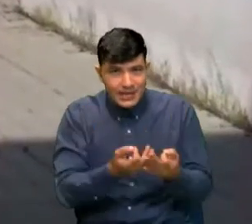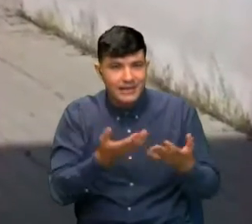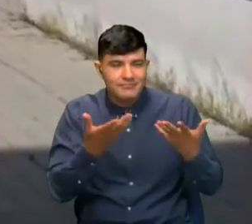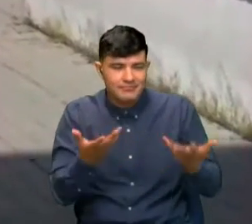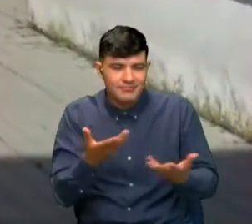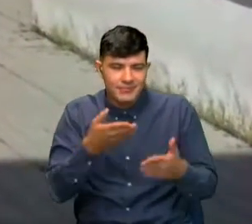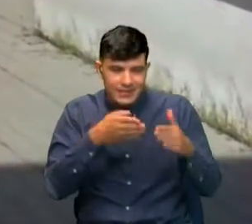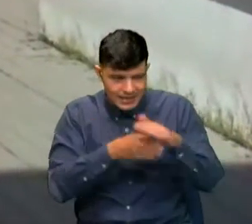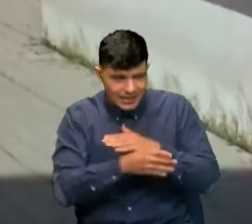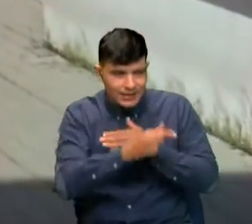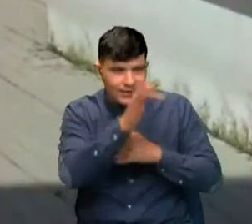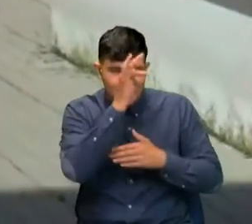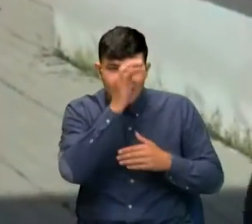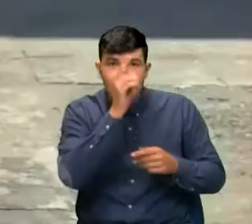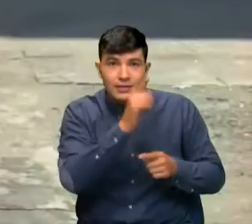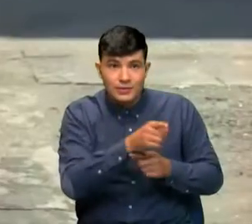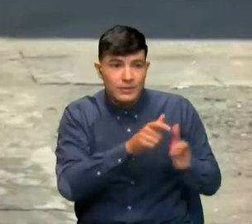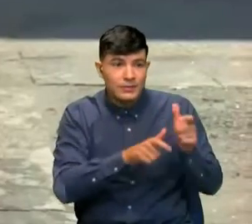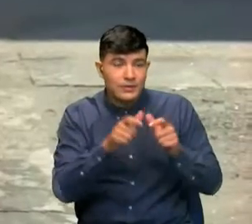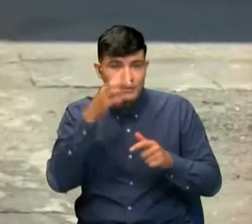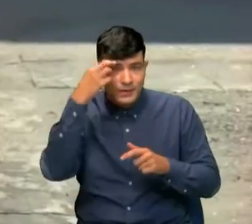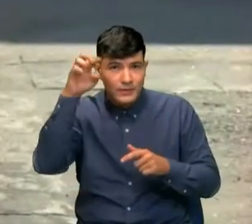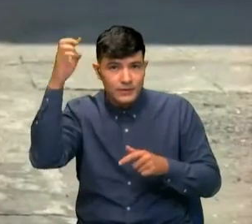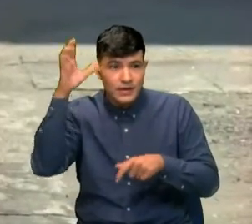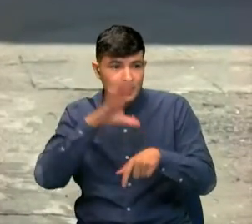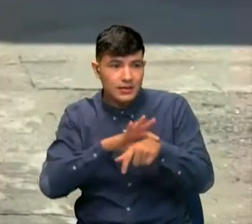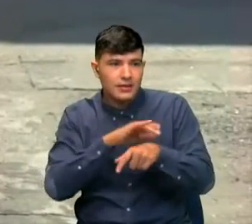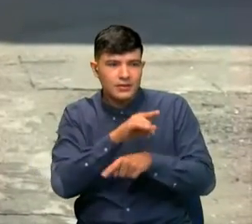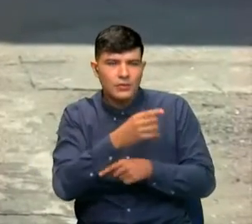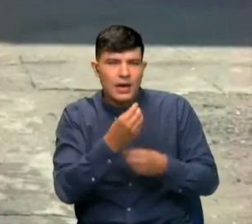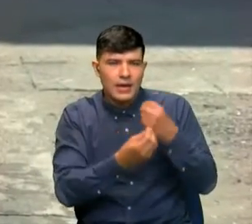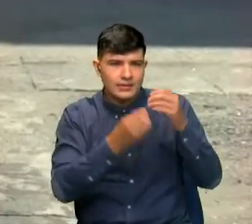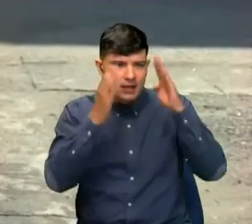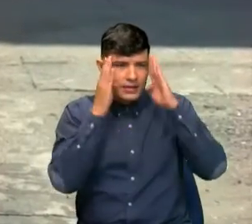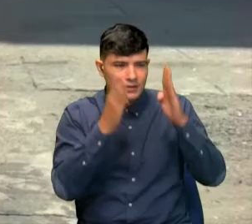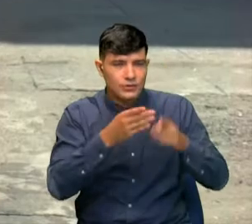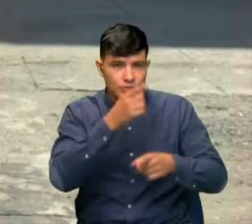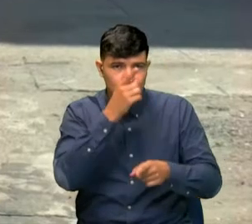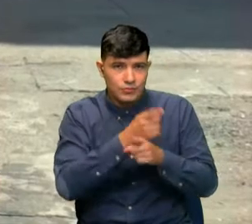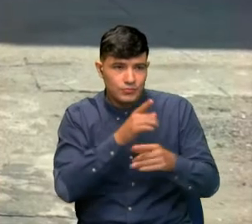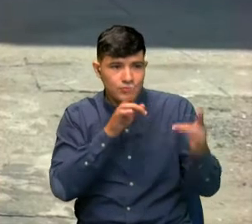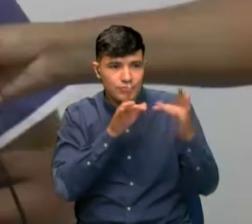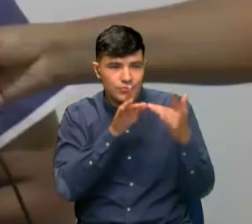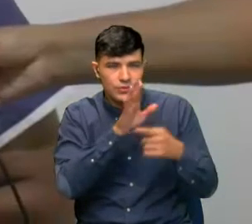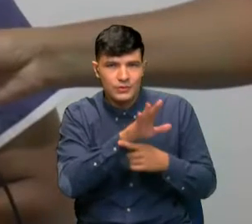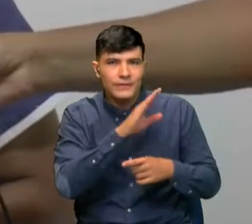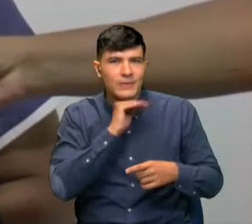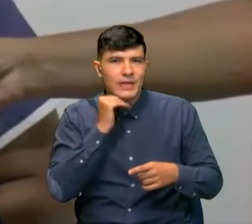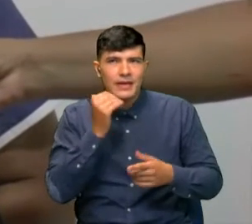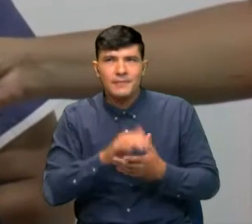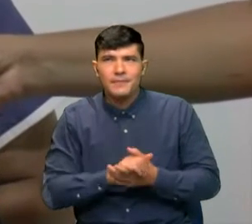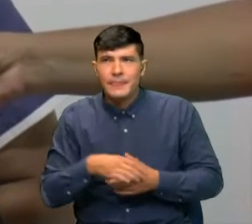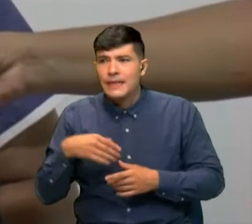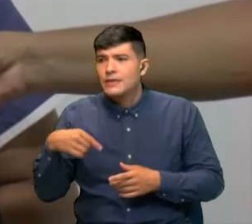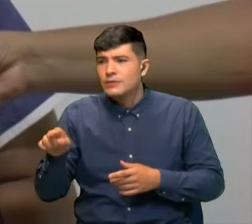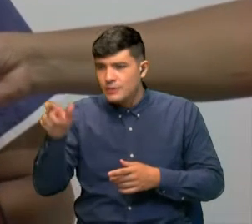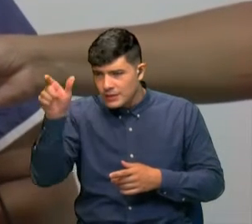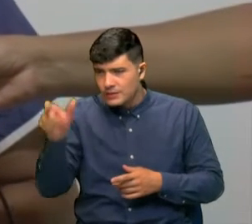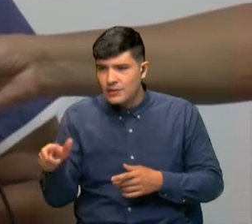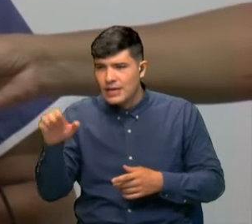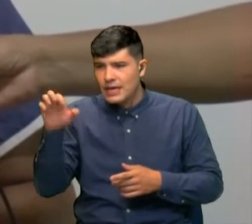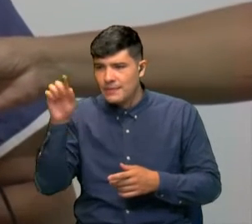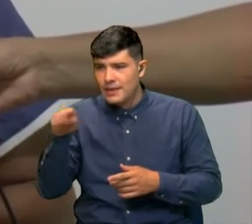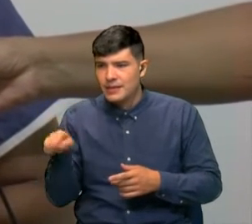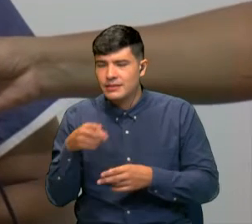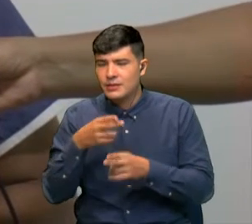el ingreso y ellos como profesionales llevan a cabo la atención correspondiente bueno este paciente tiene una especie que se